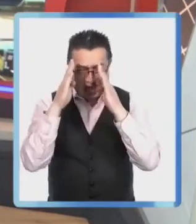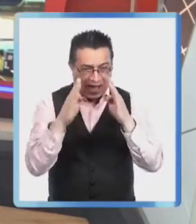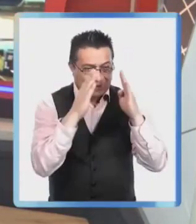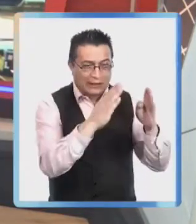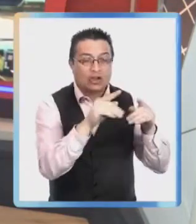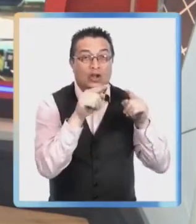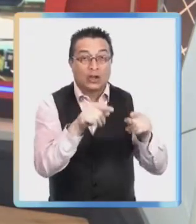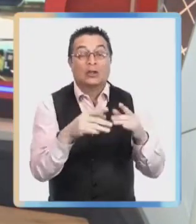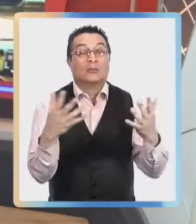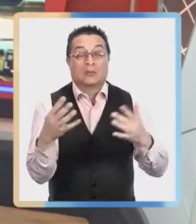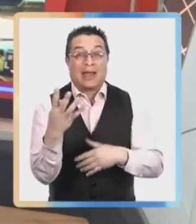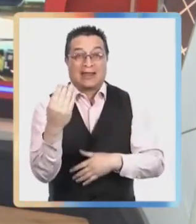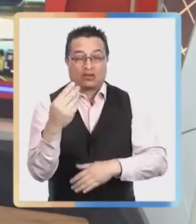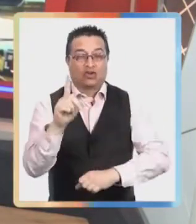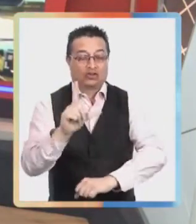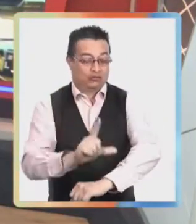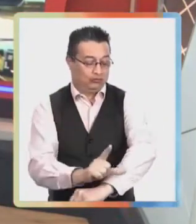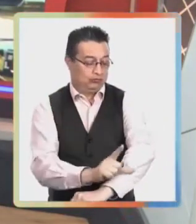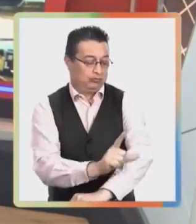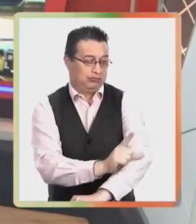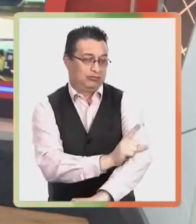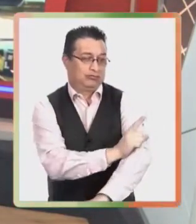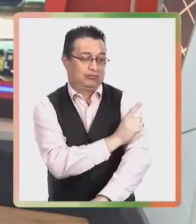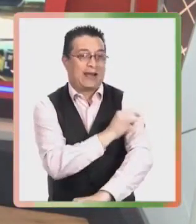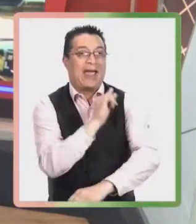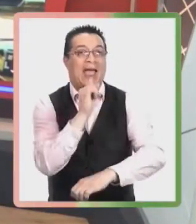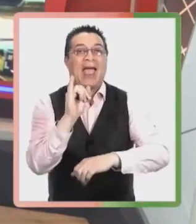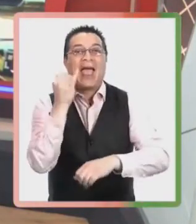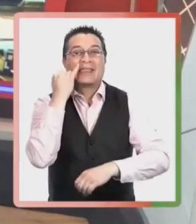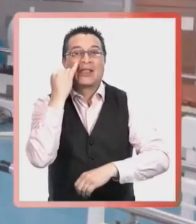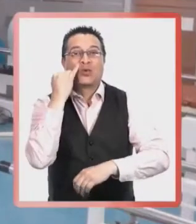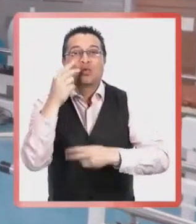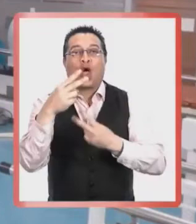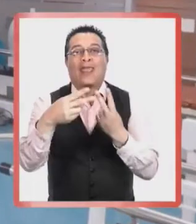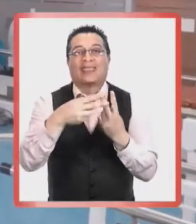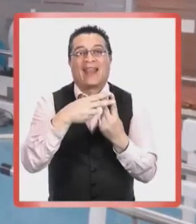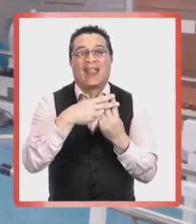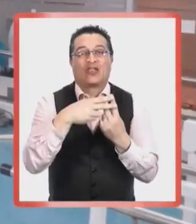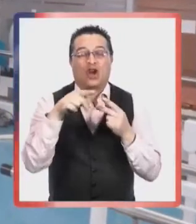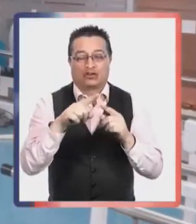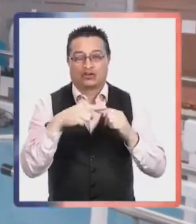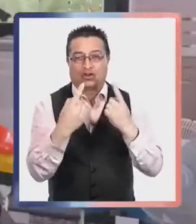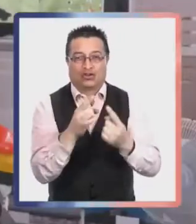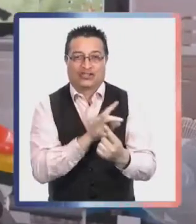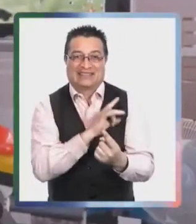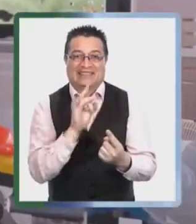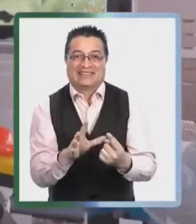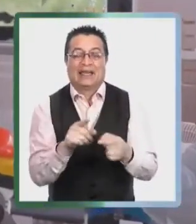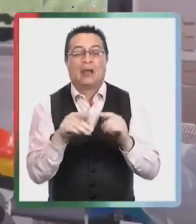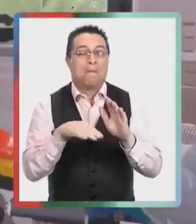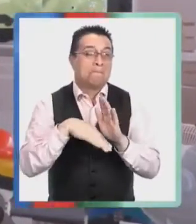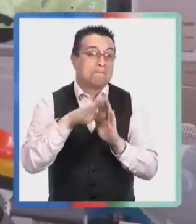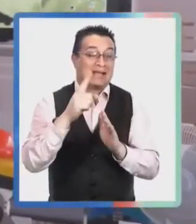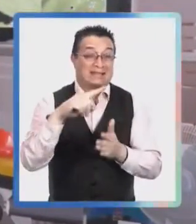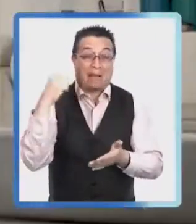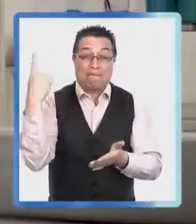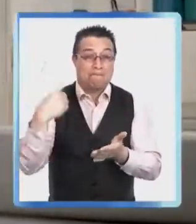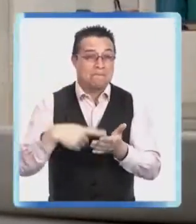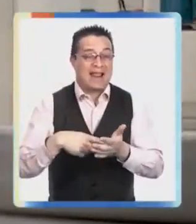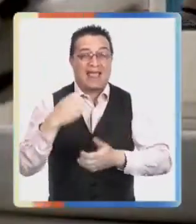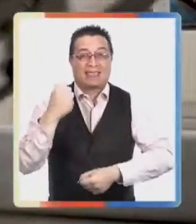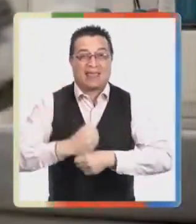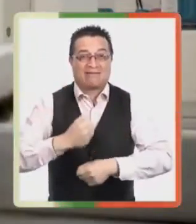y esto a través de los catorce centros teletón a lo largo del país funcionando con más de 1000